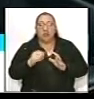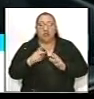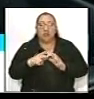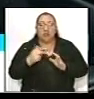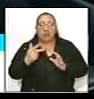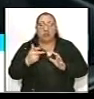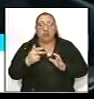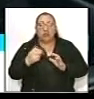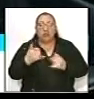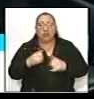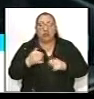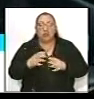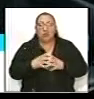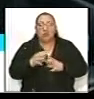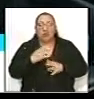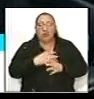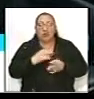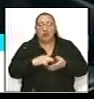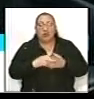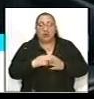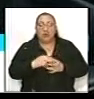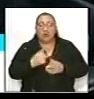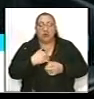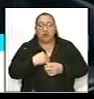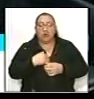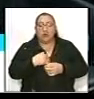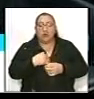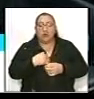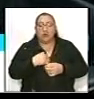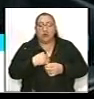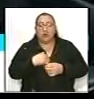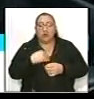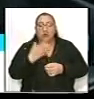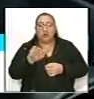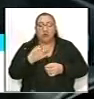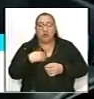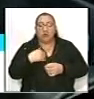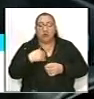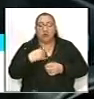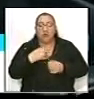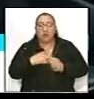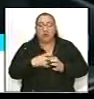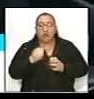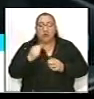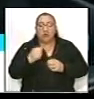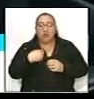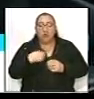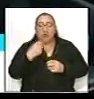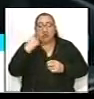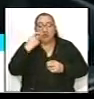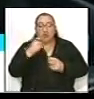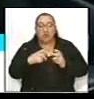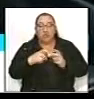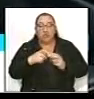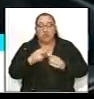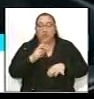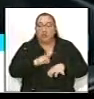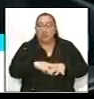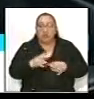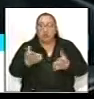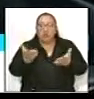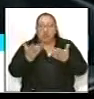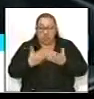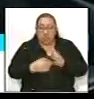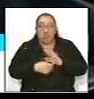otras reglas de juego. Por lo tanto, yo transferí mi derecho pensando que la persona a la cual recibía el